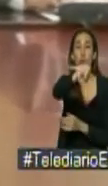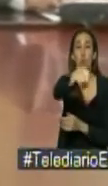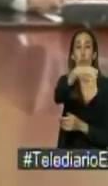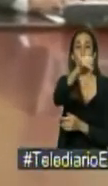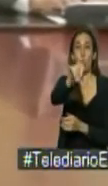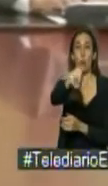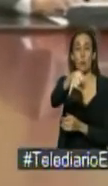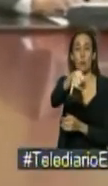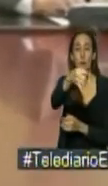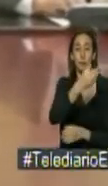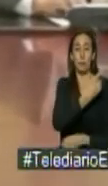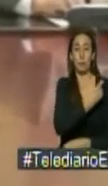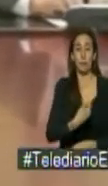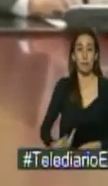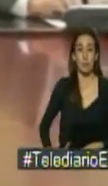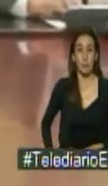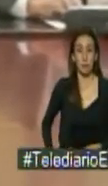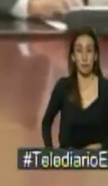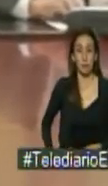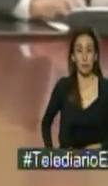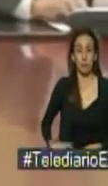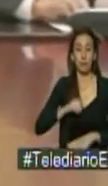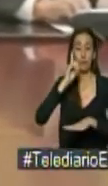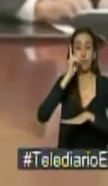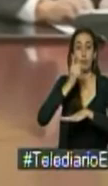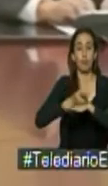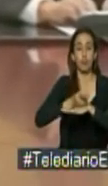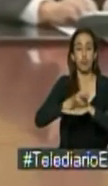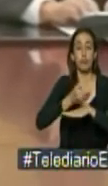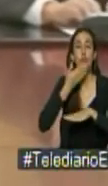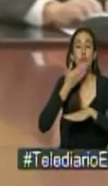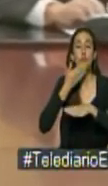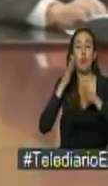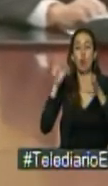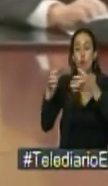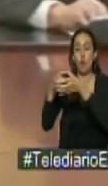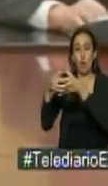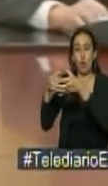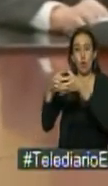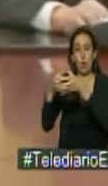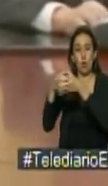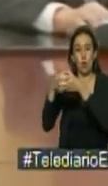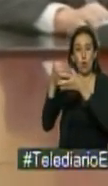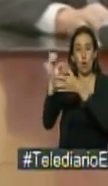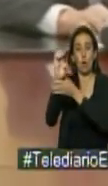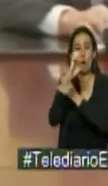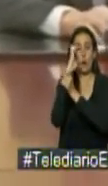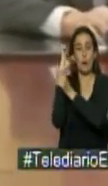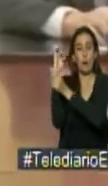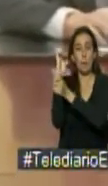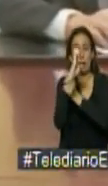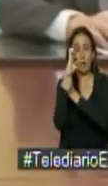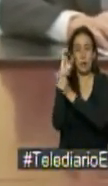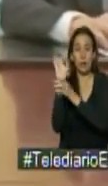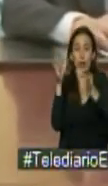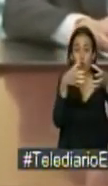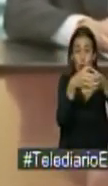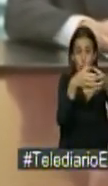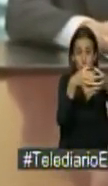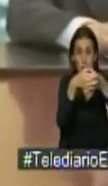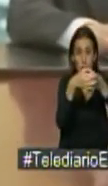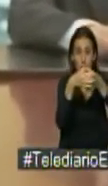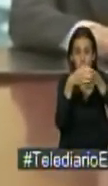señor Presidente de la República ordenó la instalación del COE Nacional. Este es el Comité de Operaciones de